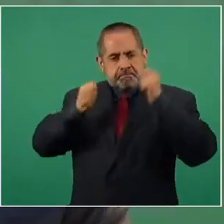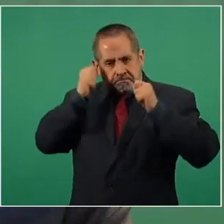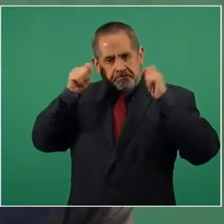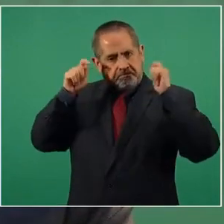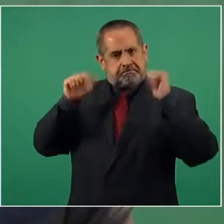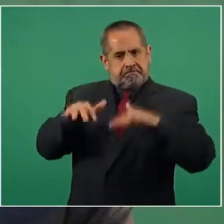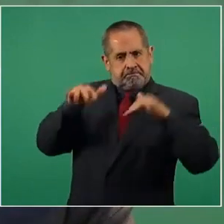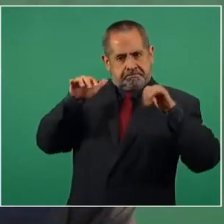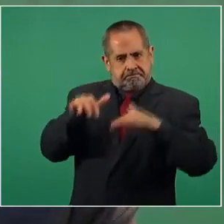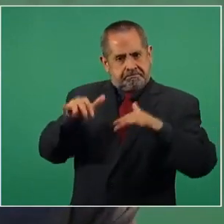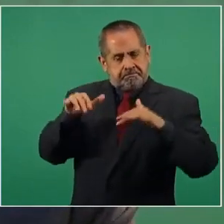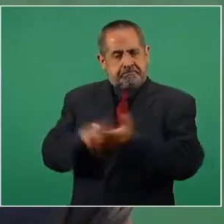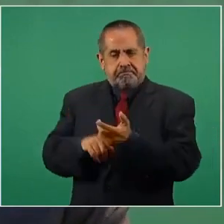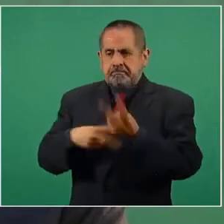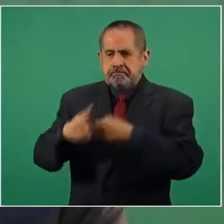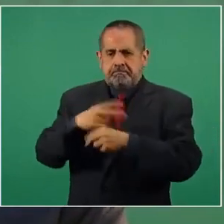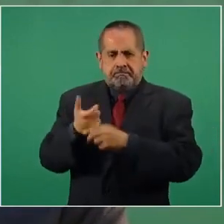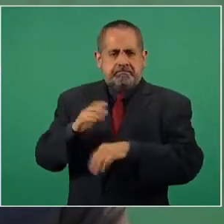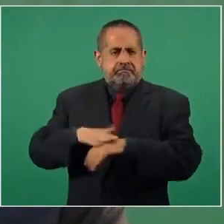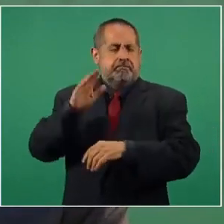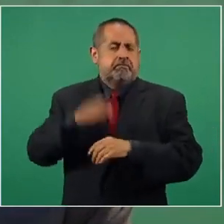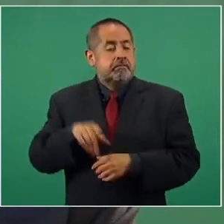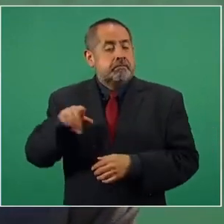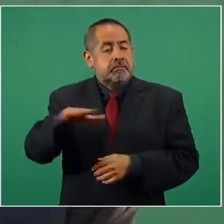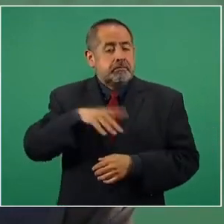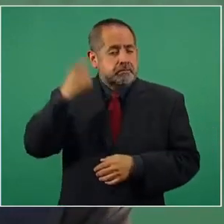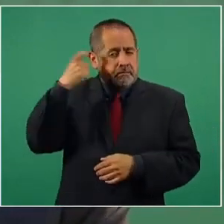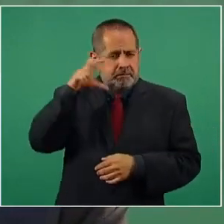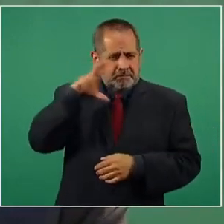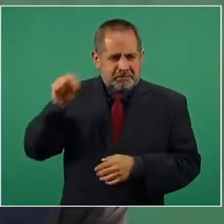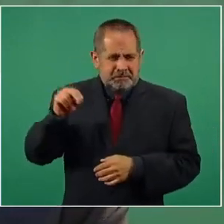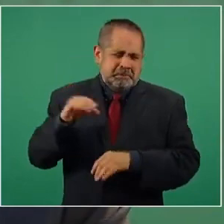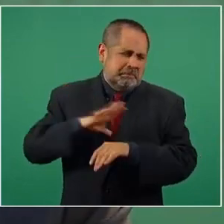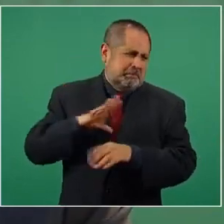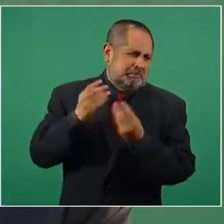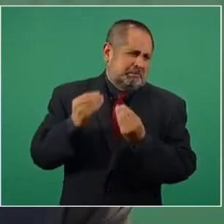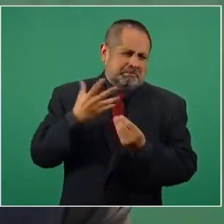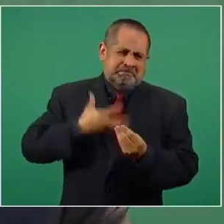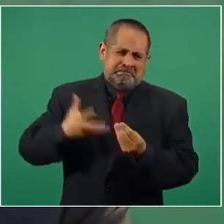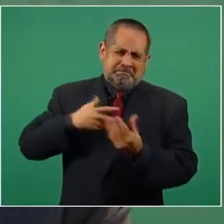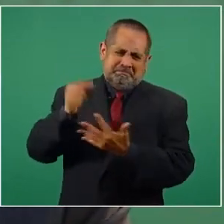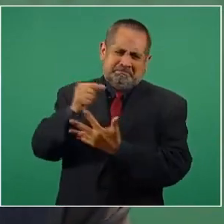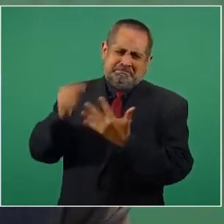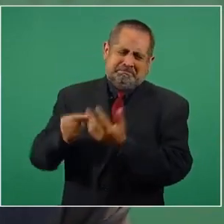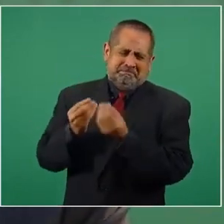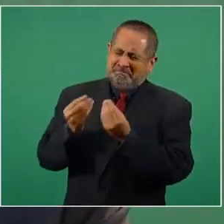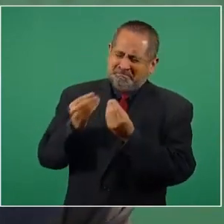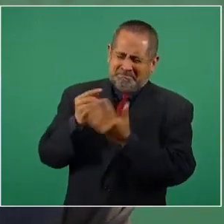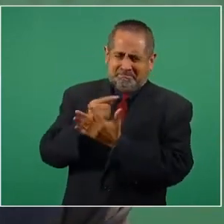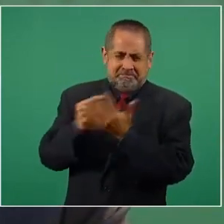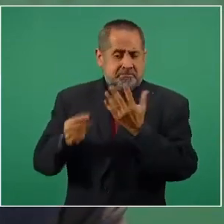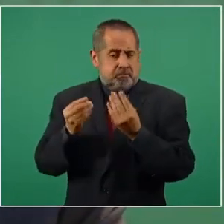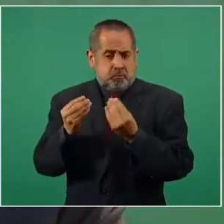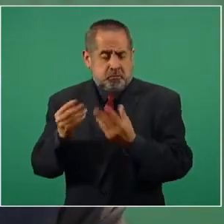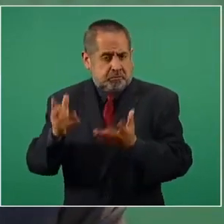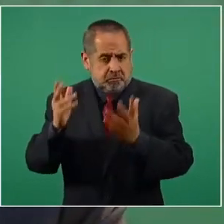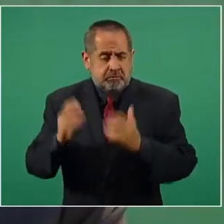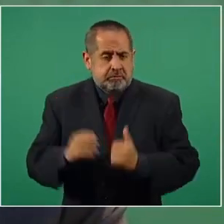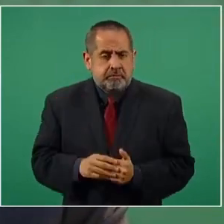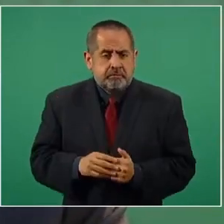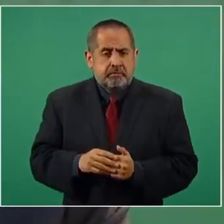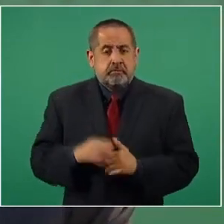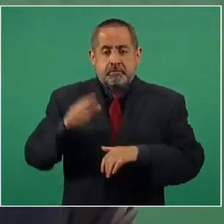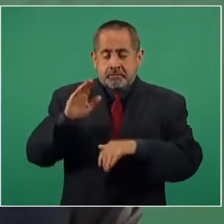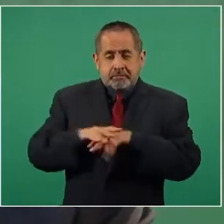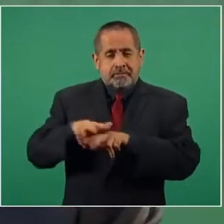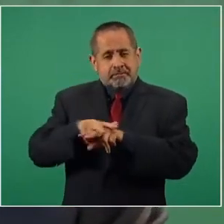de desarrollo turístico. Quintana Roo tiene mucho potencial. mucho, mucho, mucho, y y ahora